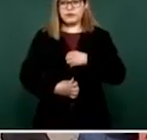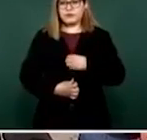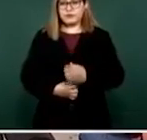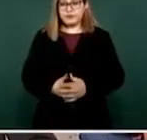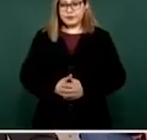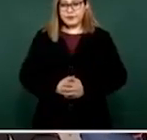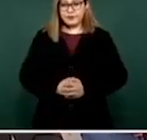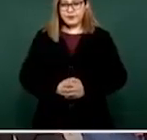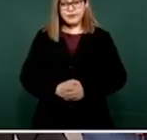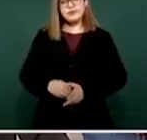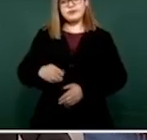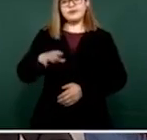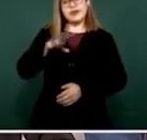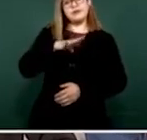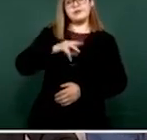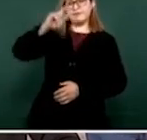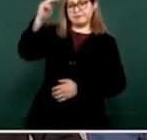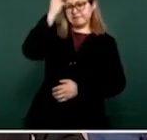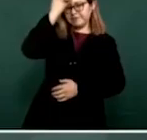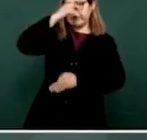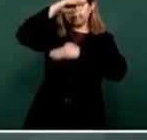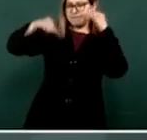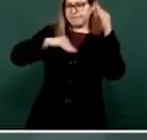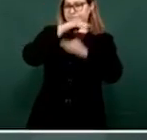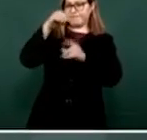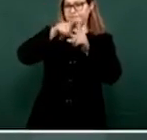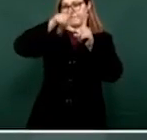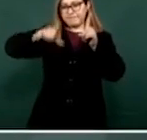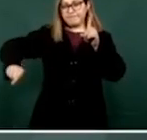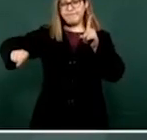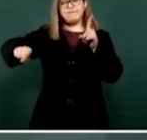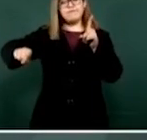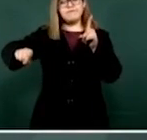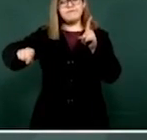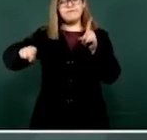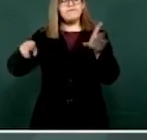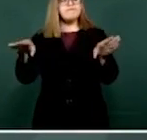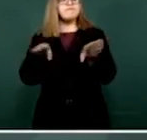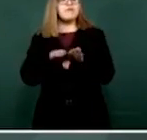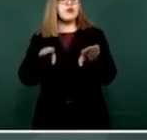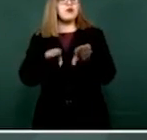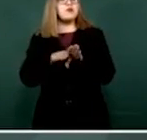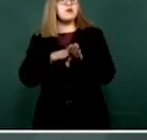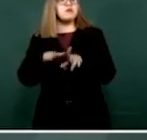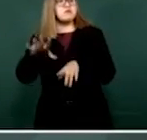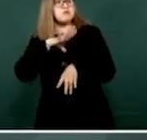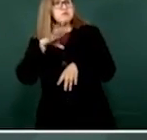Aquí en San Luis, como en todo México, se ha padecido